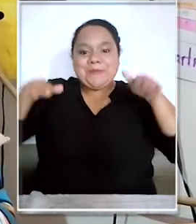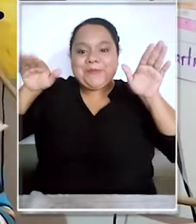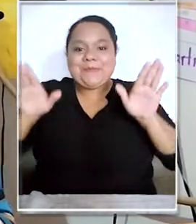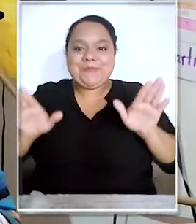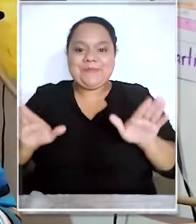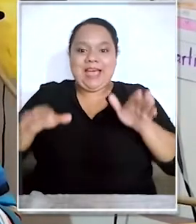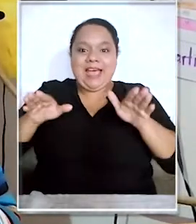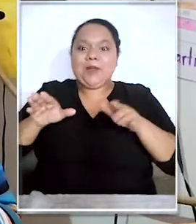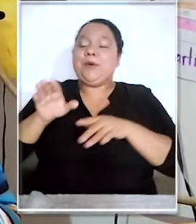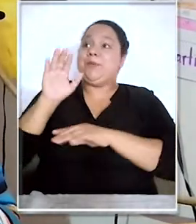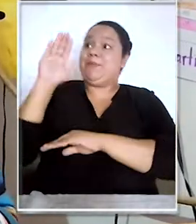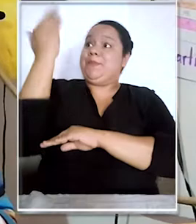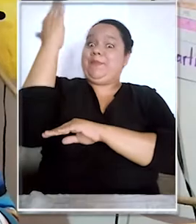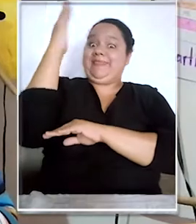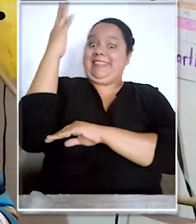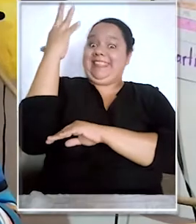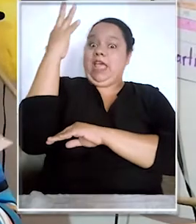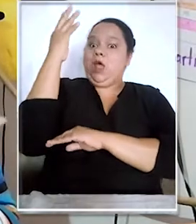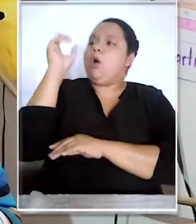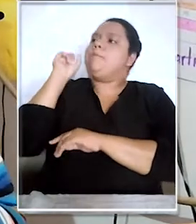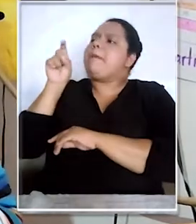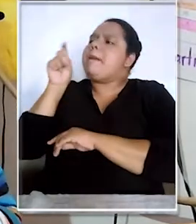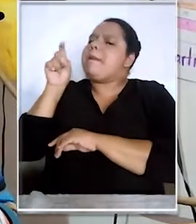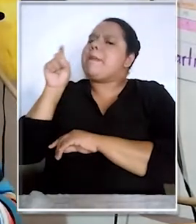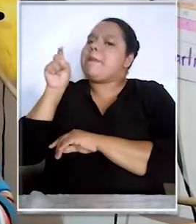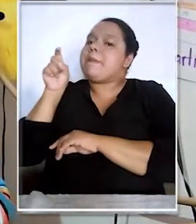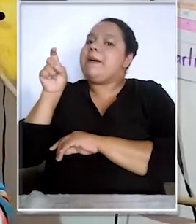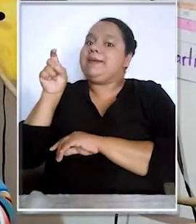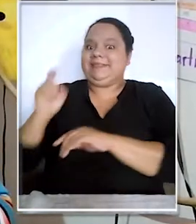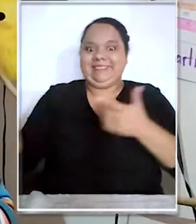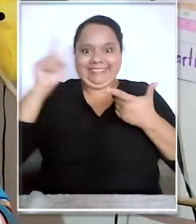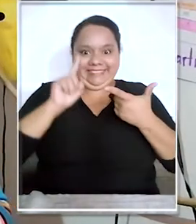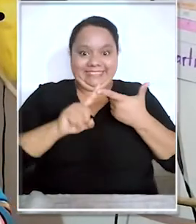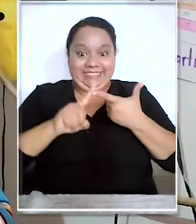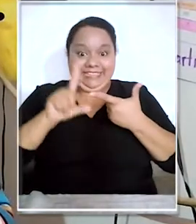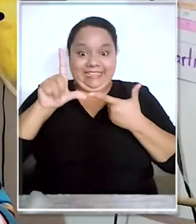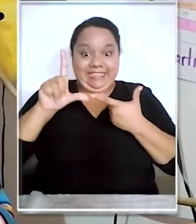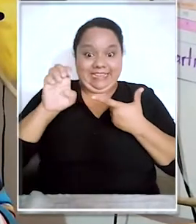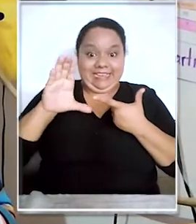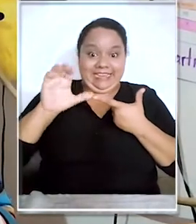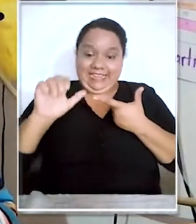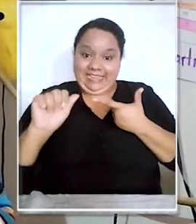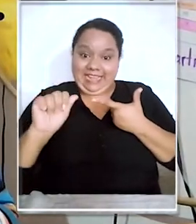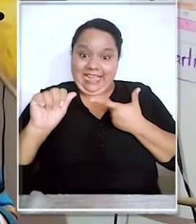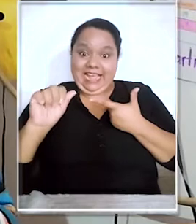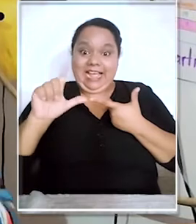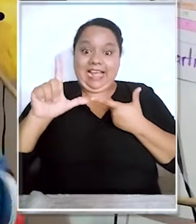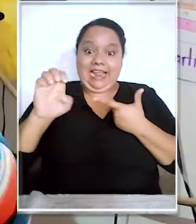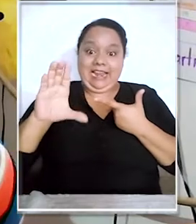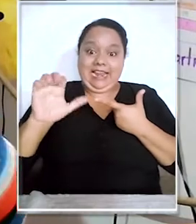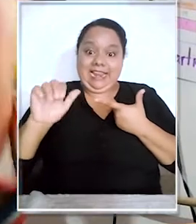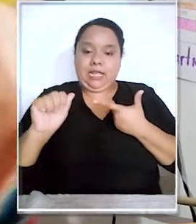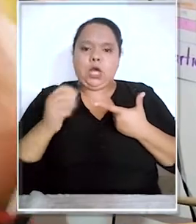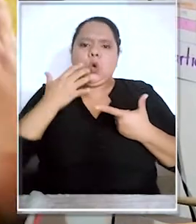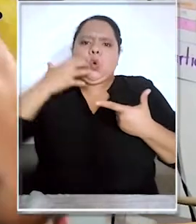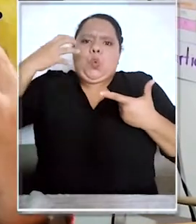los pájaros carpinteros. Y también saben qué significa leca, leca. Leca, leca